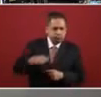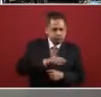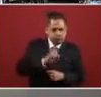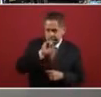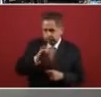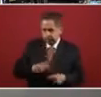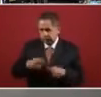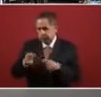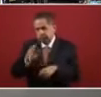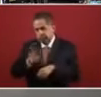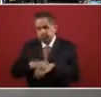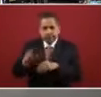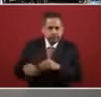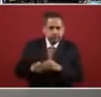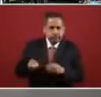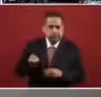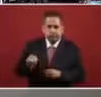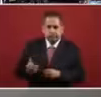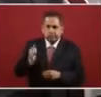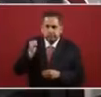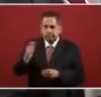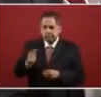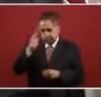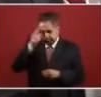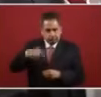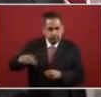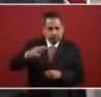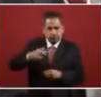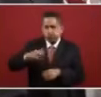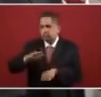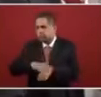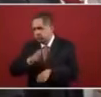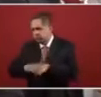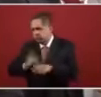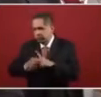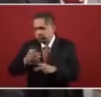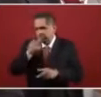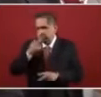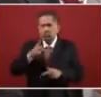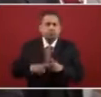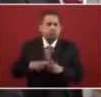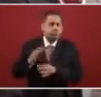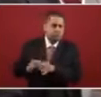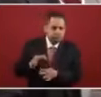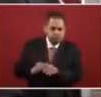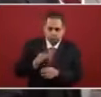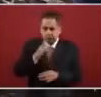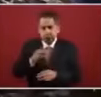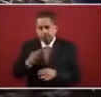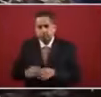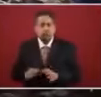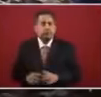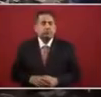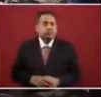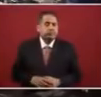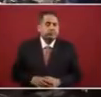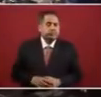darles un adicional, un incentivo extra a quienes tengan mejores promedios y cuya asistencia esté probada? En el